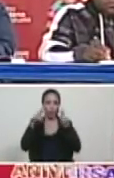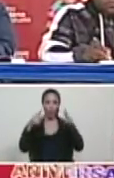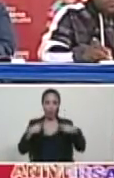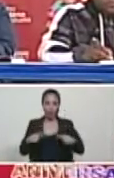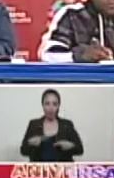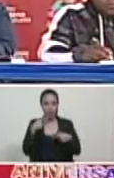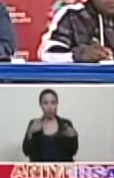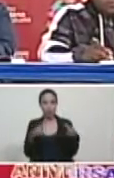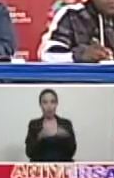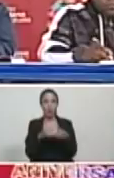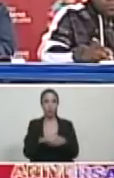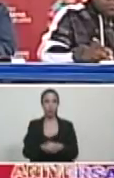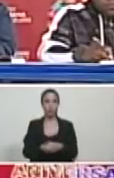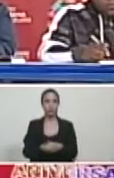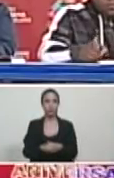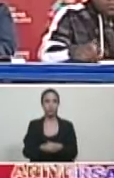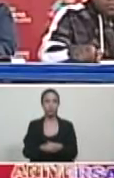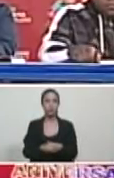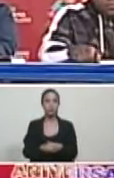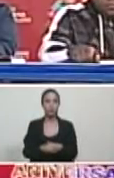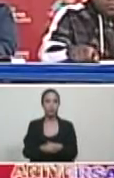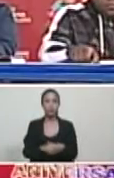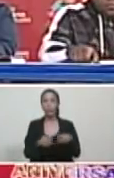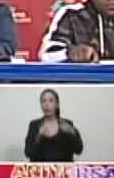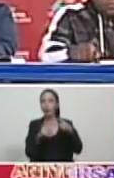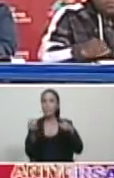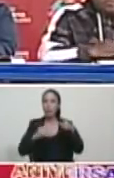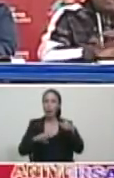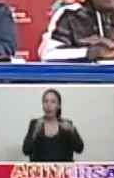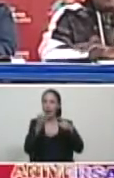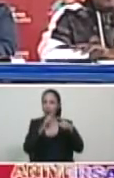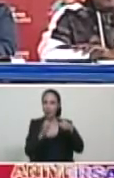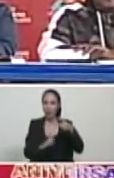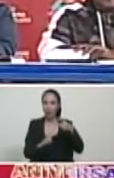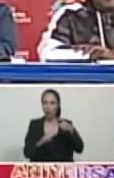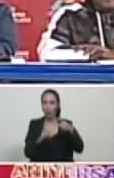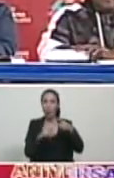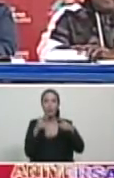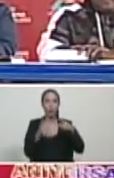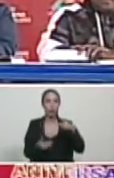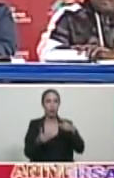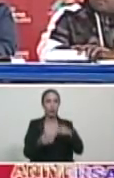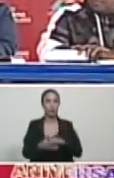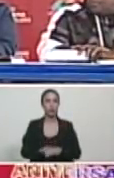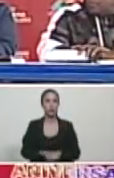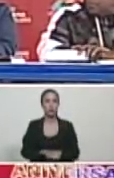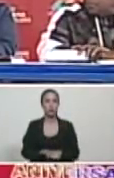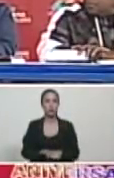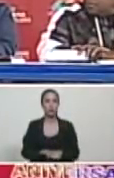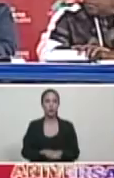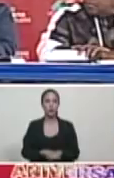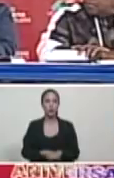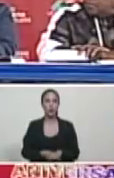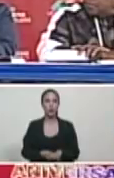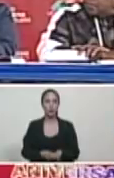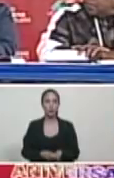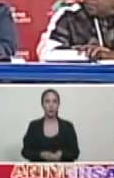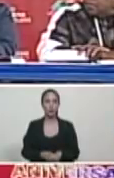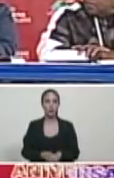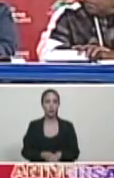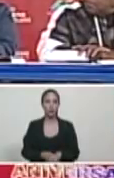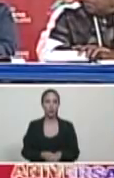por la Paz y la Vida. Otro elemento que me pareció importante de este documento, permítame firmar este documento de una